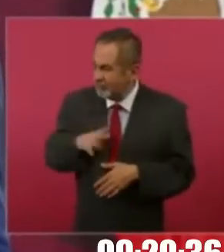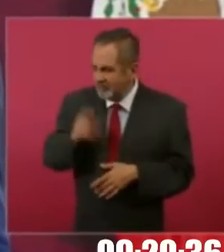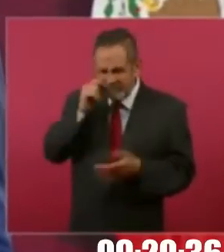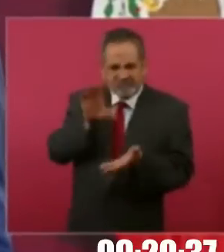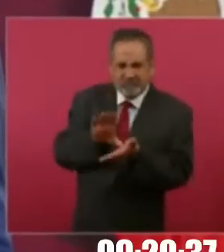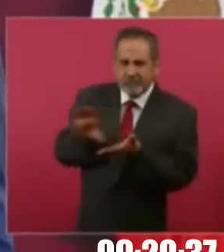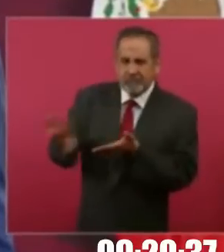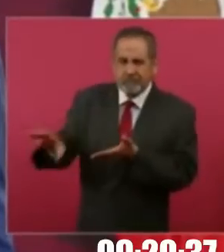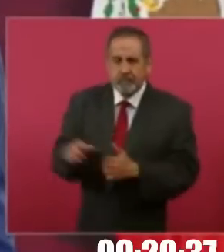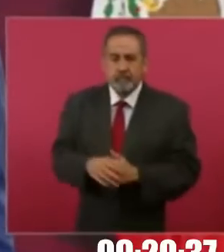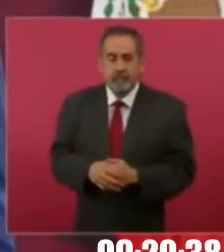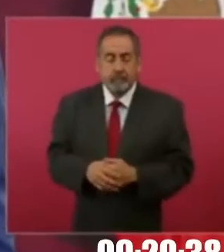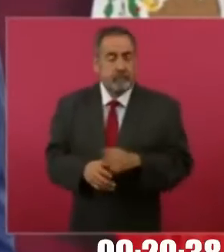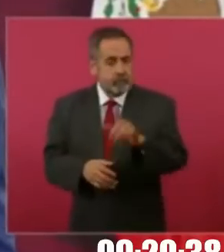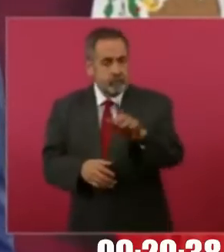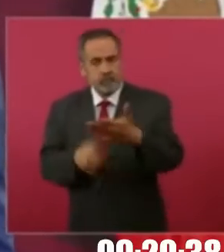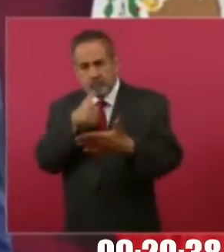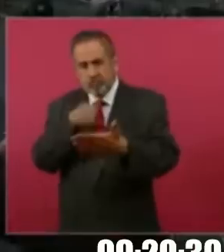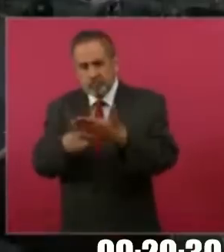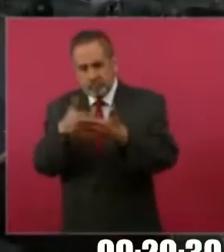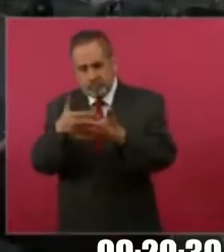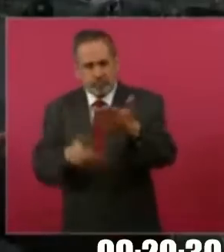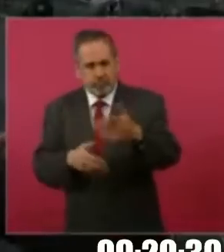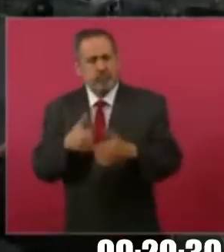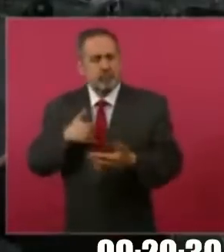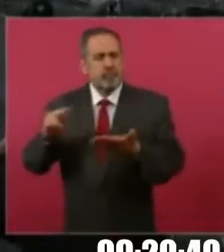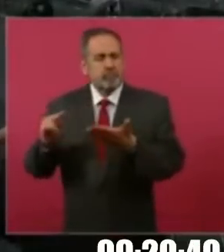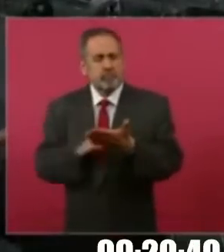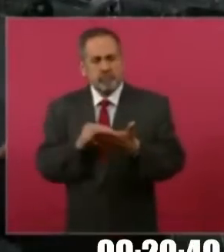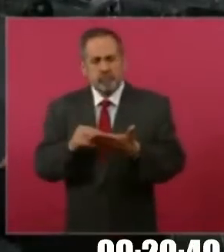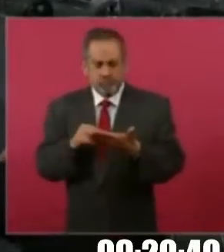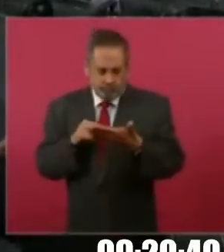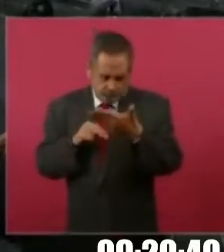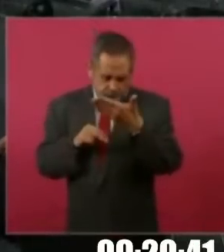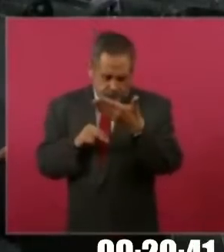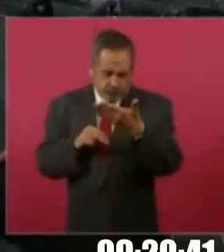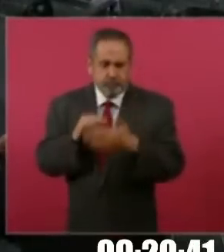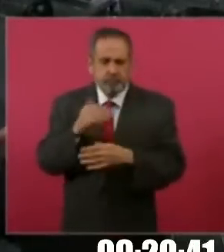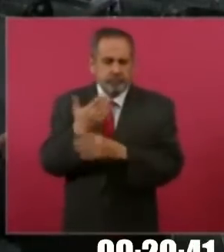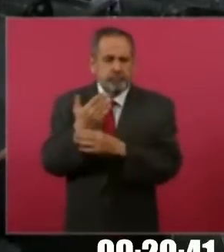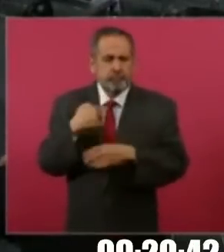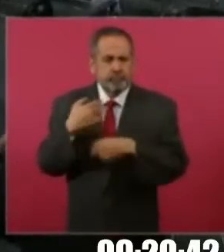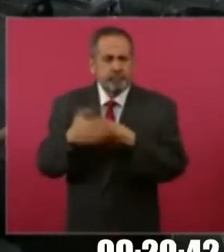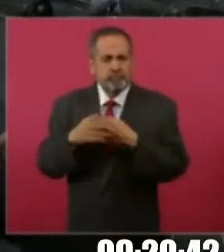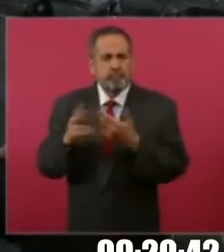y voy a firmar la carta la voy a firmar este